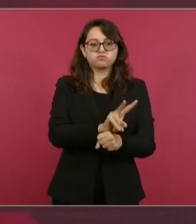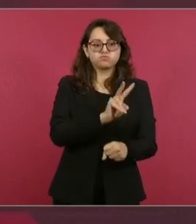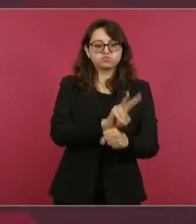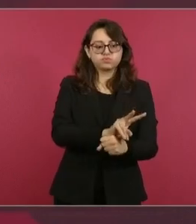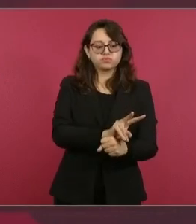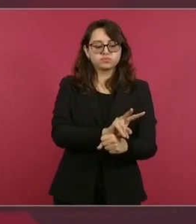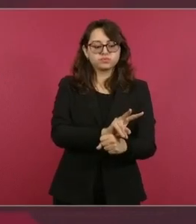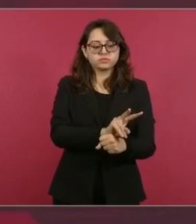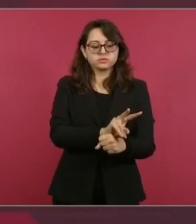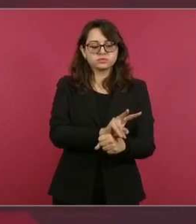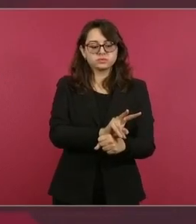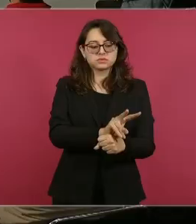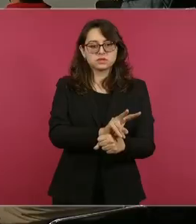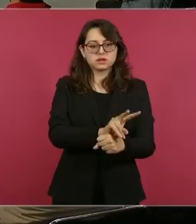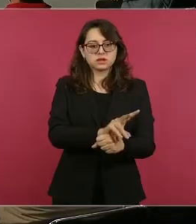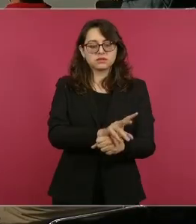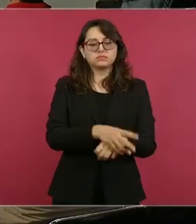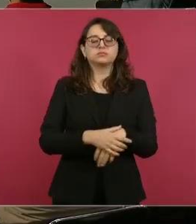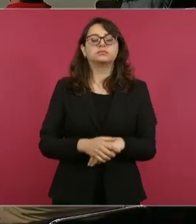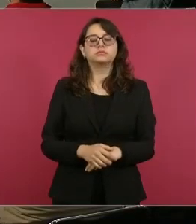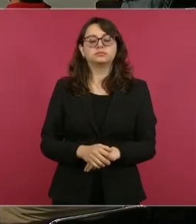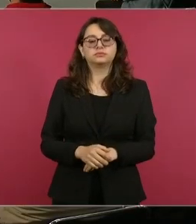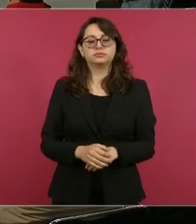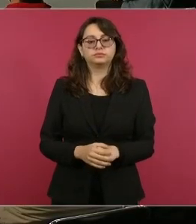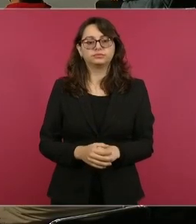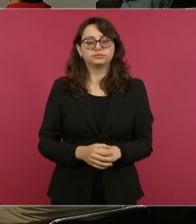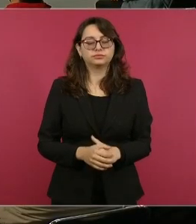En Ixtepec,